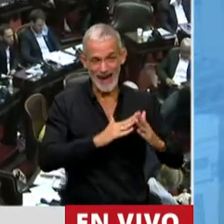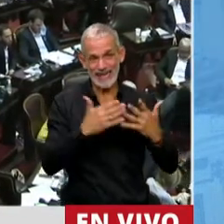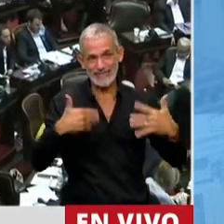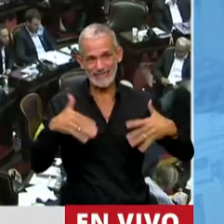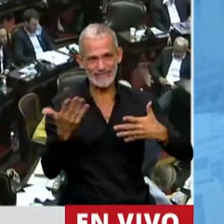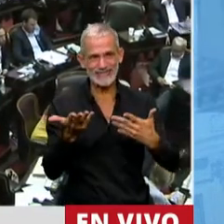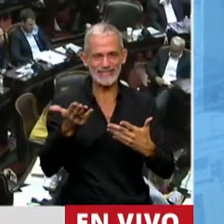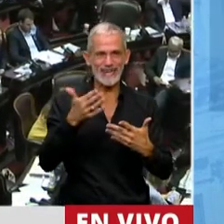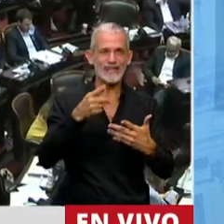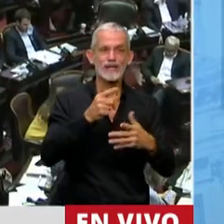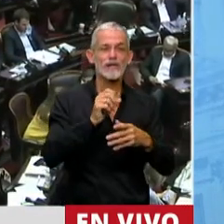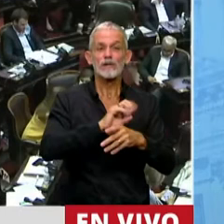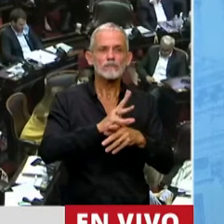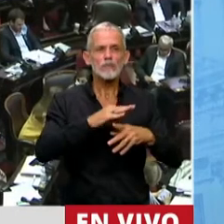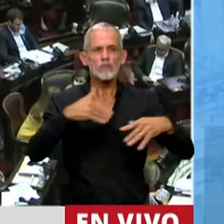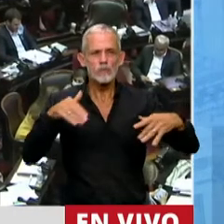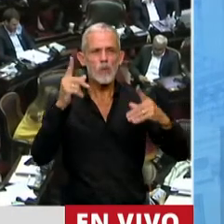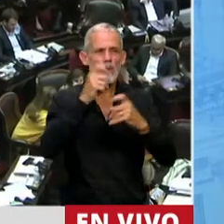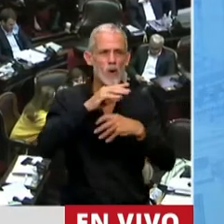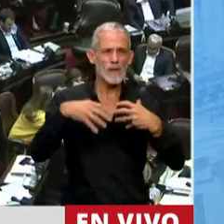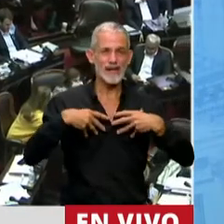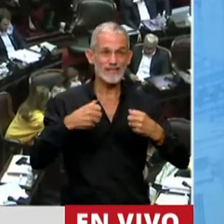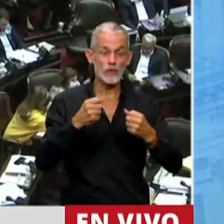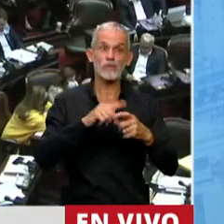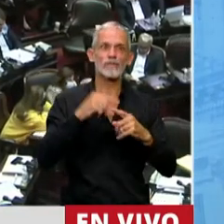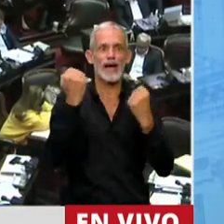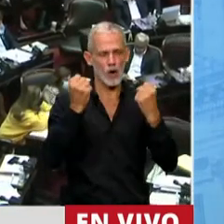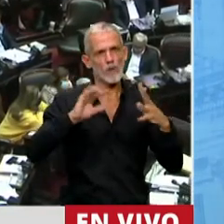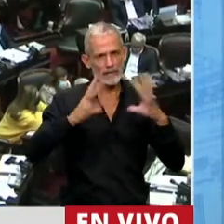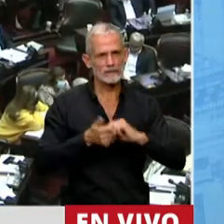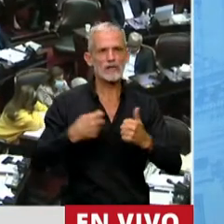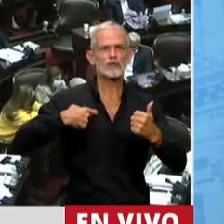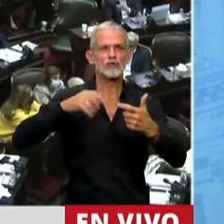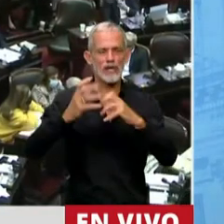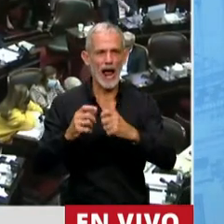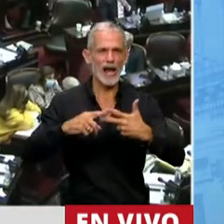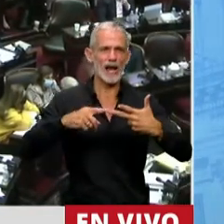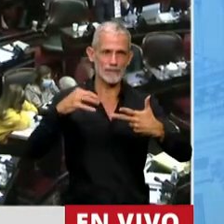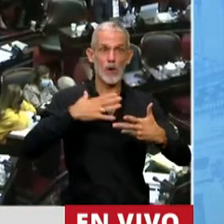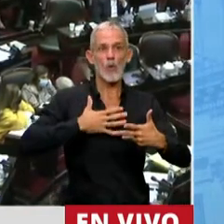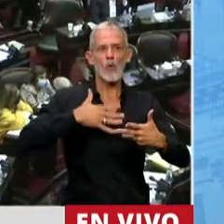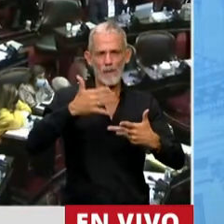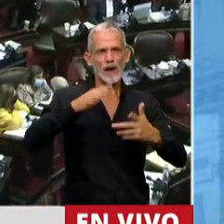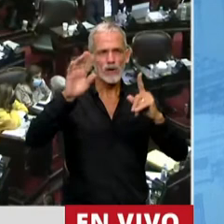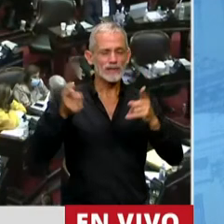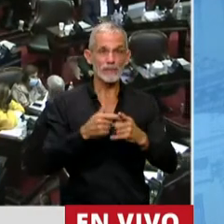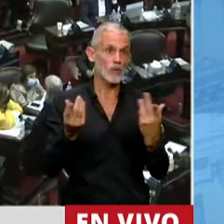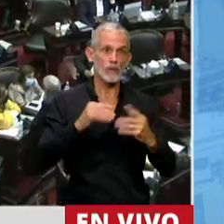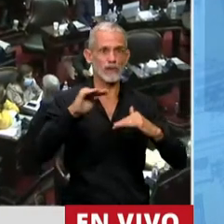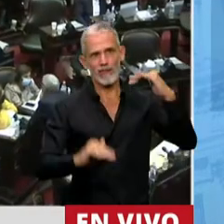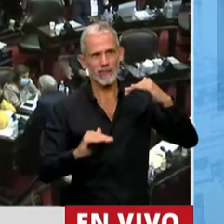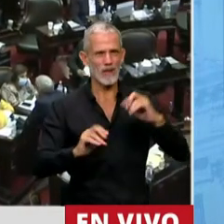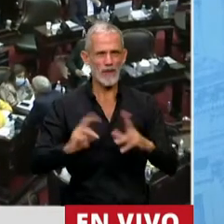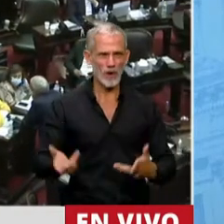graves de esta crisis sanitaria en el plano económico, social y humano seguramente va a ser el aumento de la